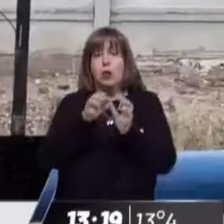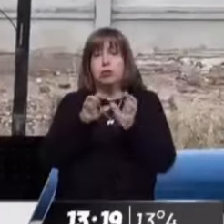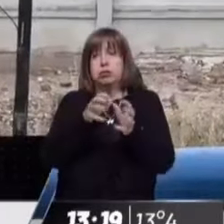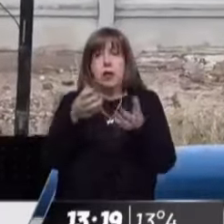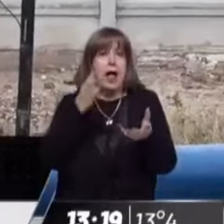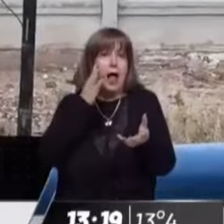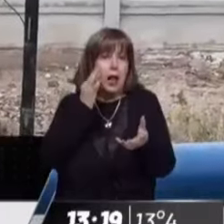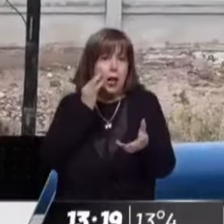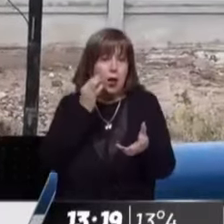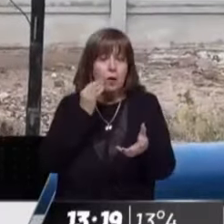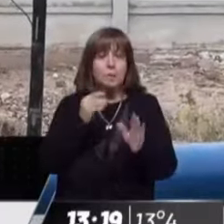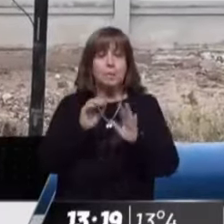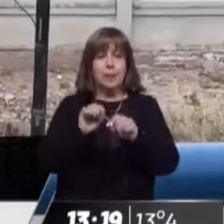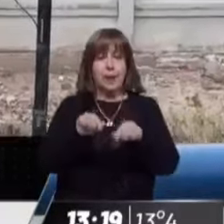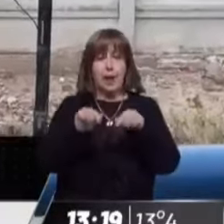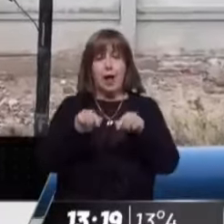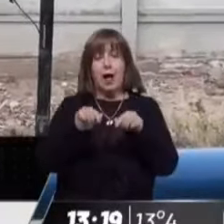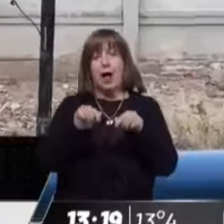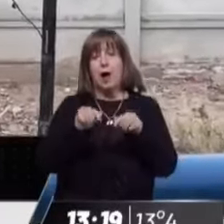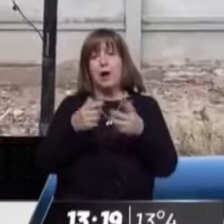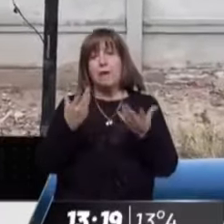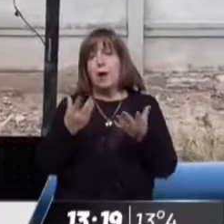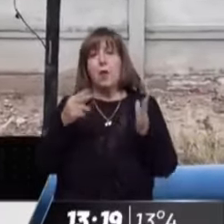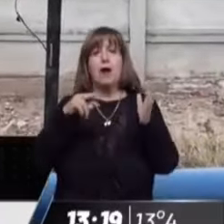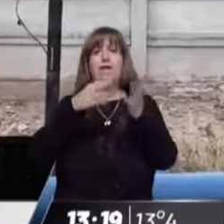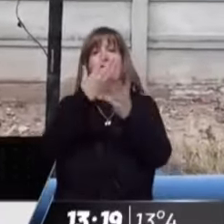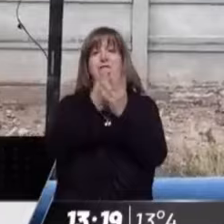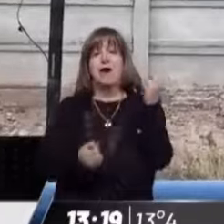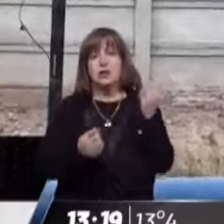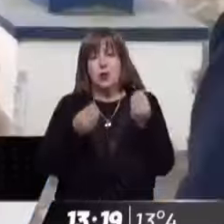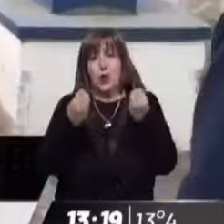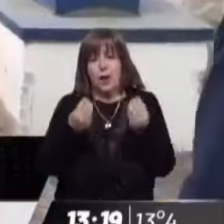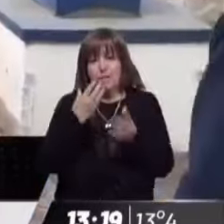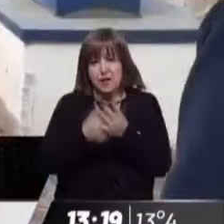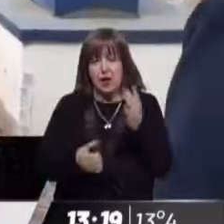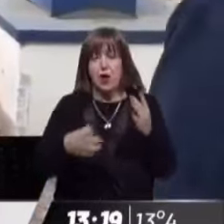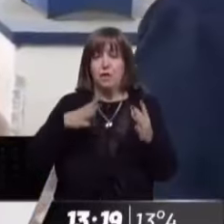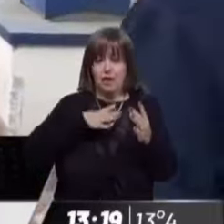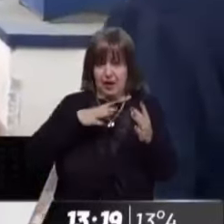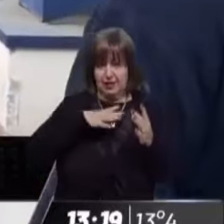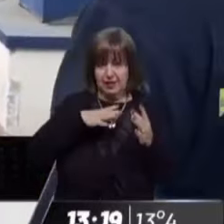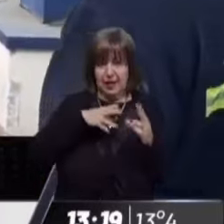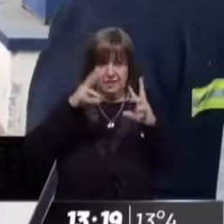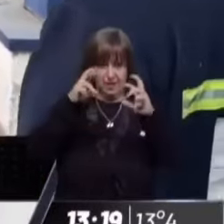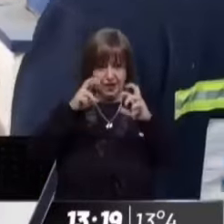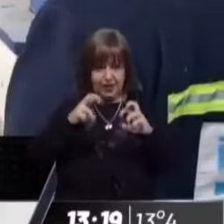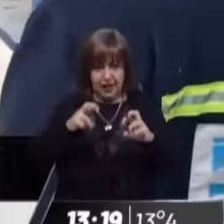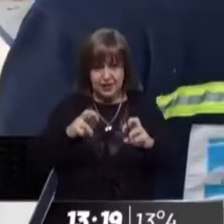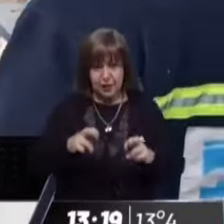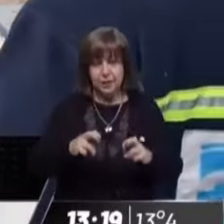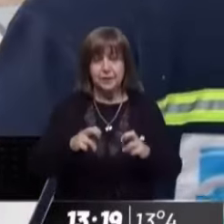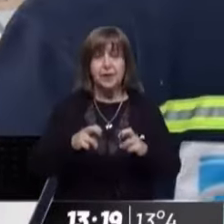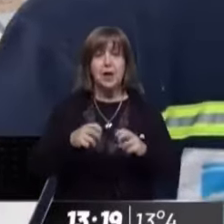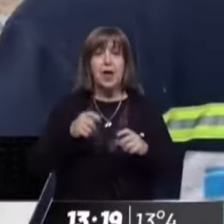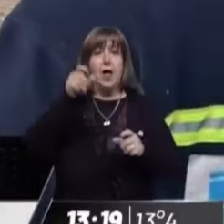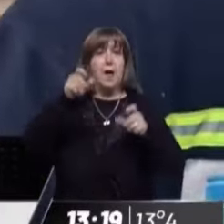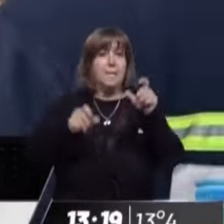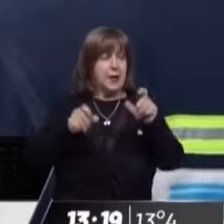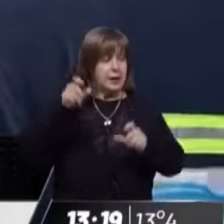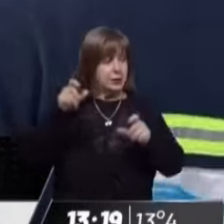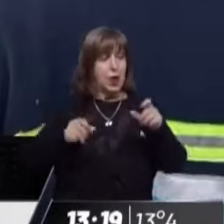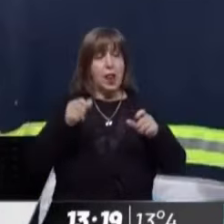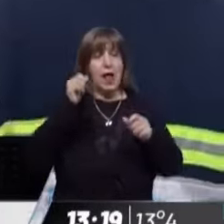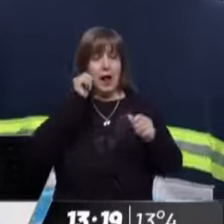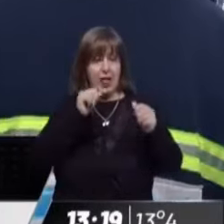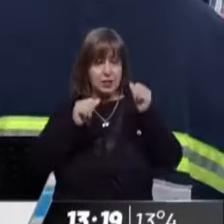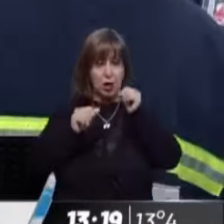pericial hasta que se da con el resultado y se sabe exactamente a qué se debe. Las personas que